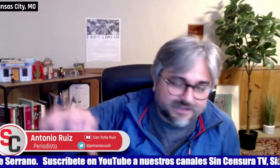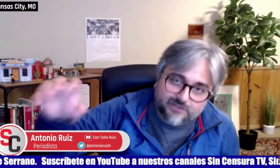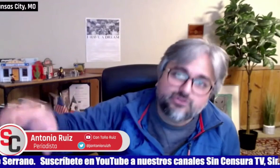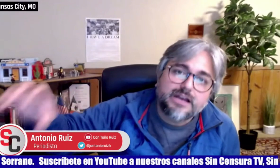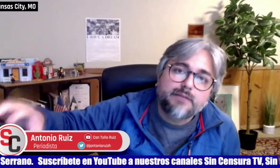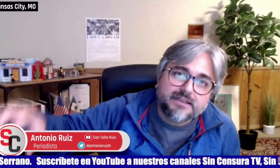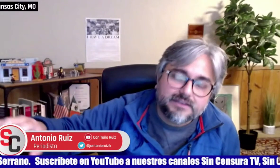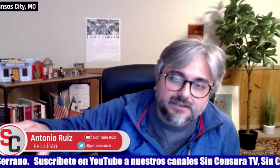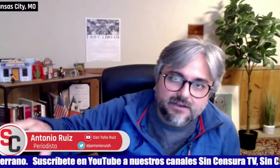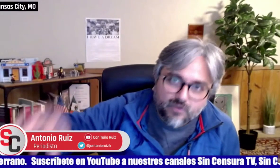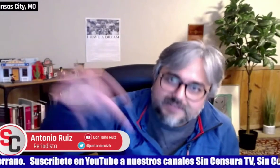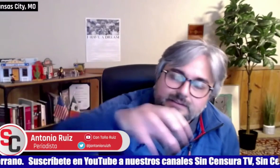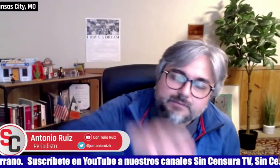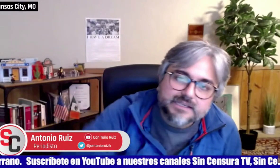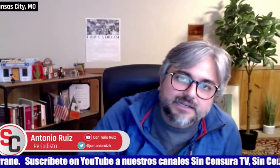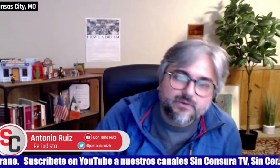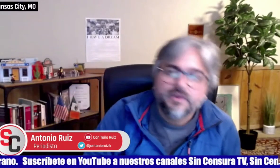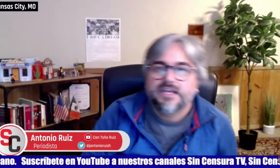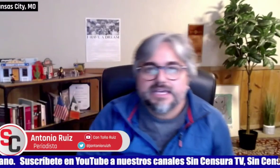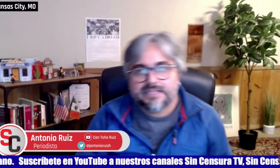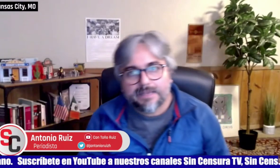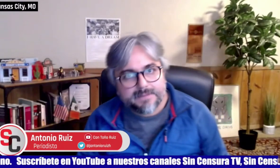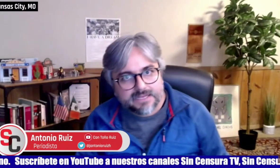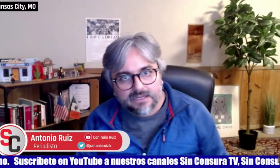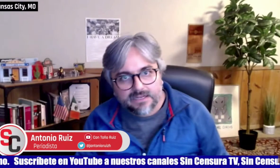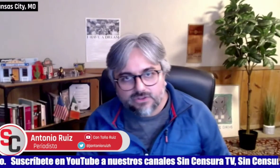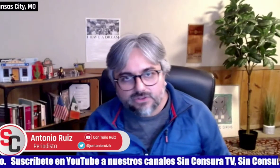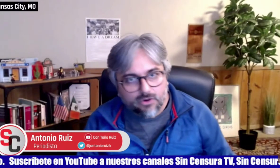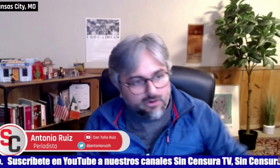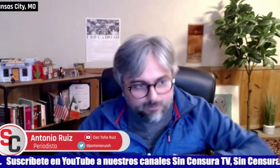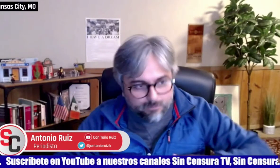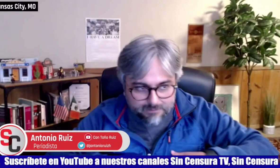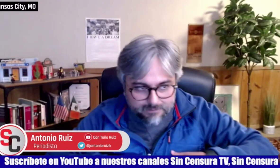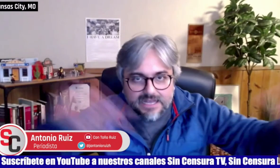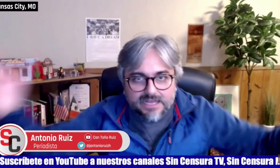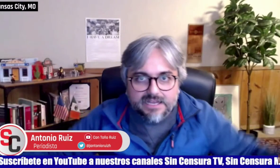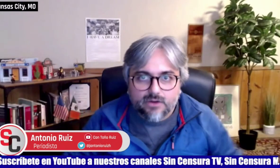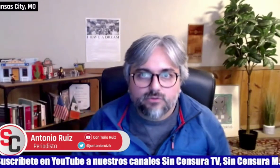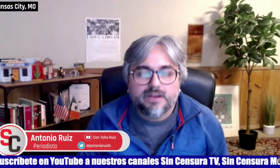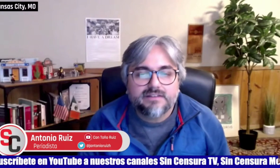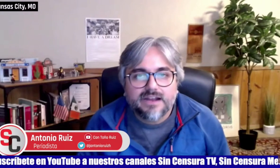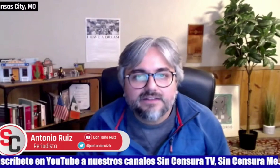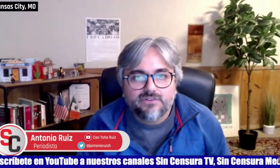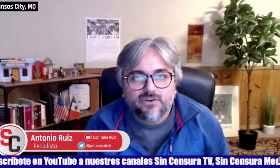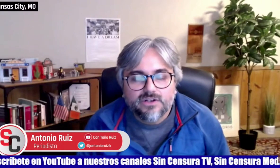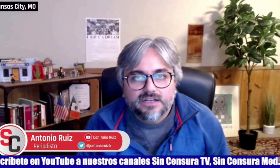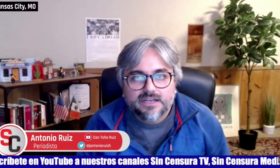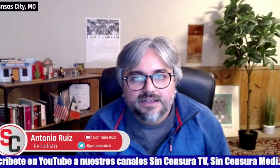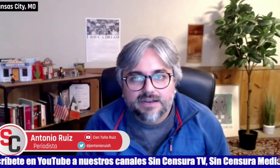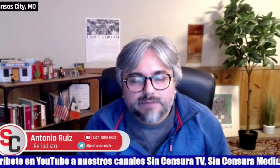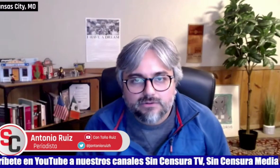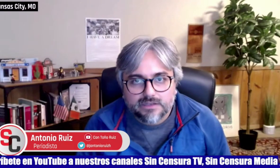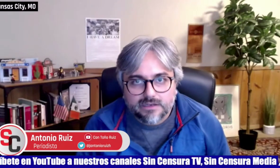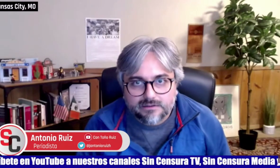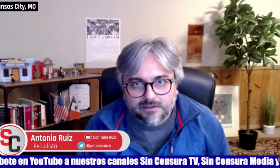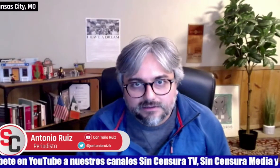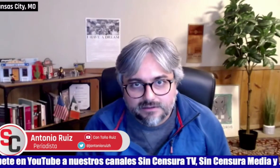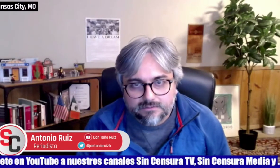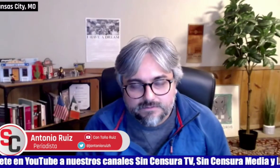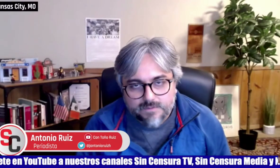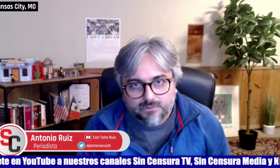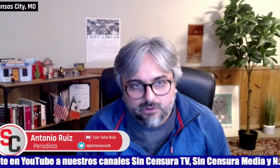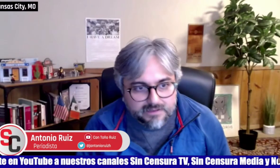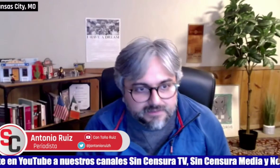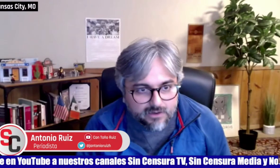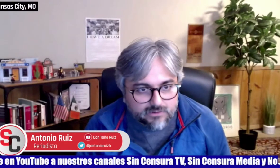transformación generacionalmente con ese semillero y que también no permita que los bienes de la nación queden en manos